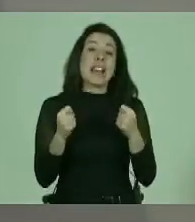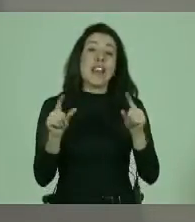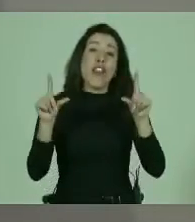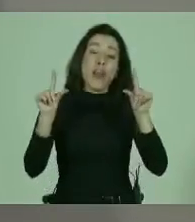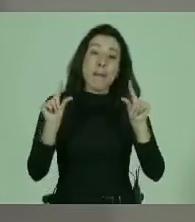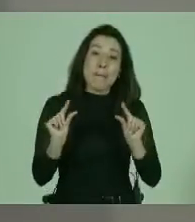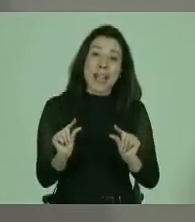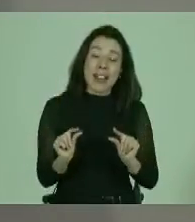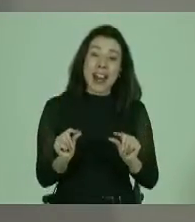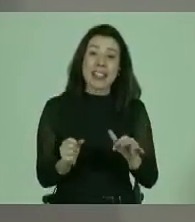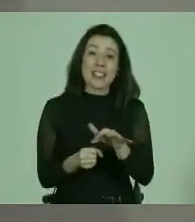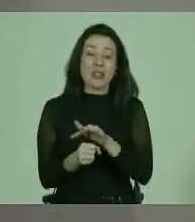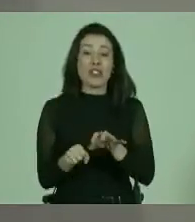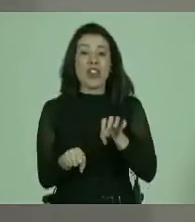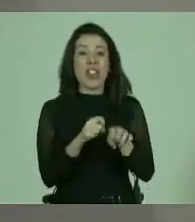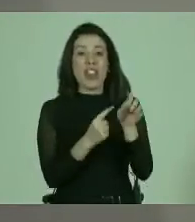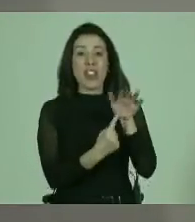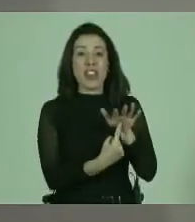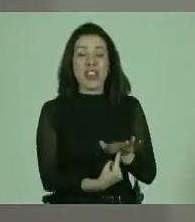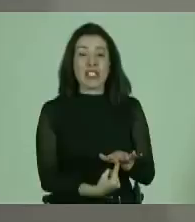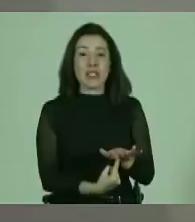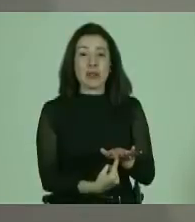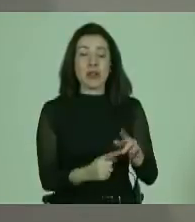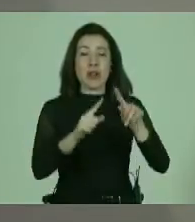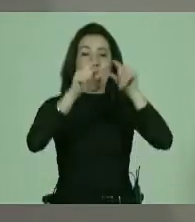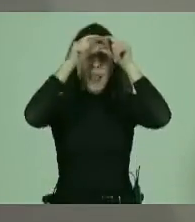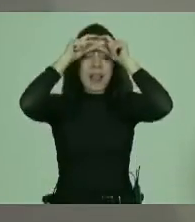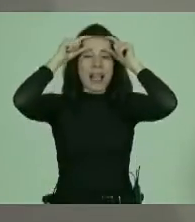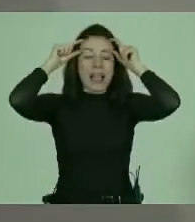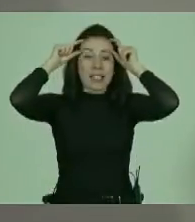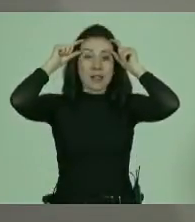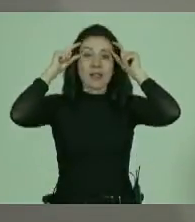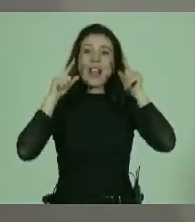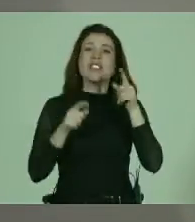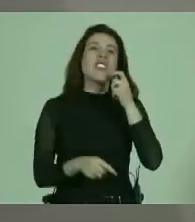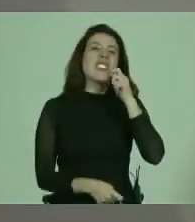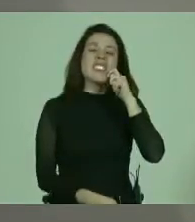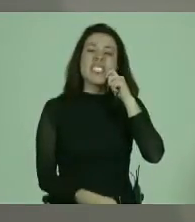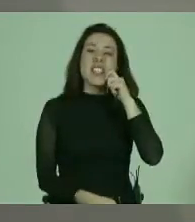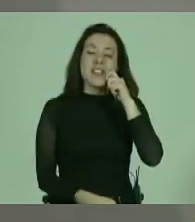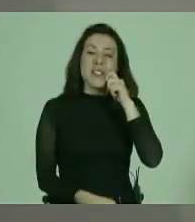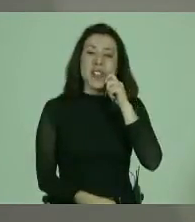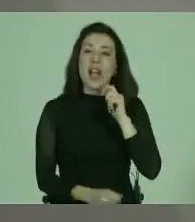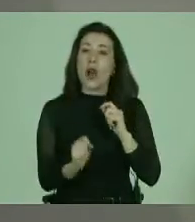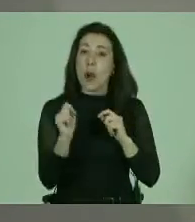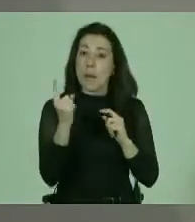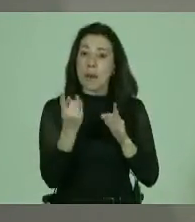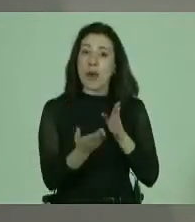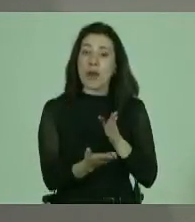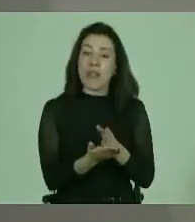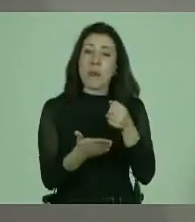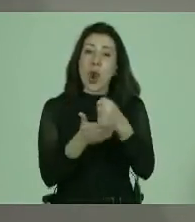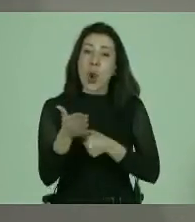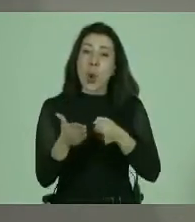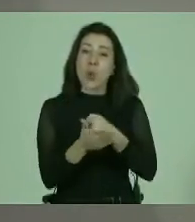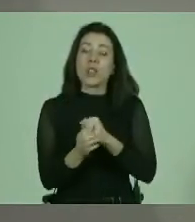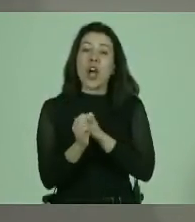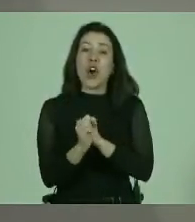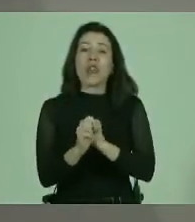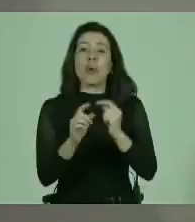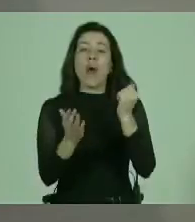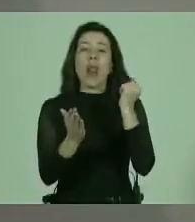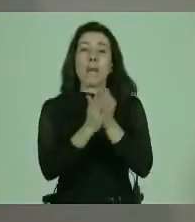las condiciones de discriminación y de estigmatización es lo que significa pues que lo primero que tenemos que luchar es contra los